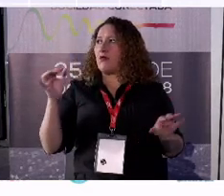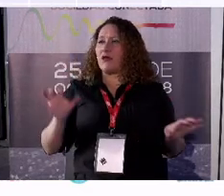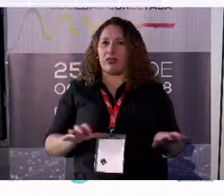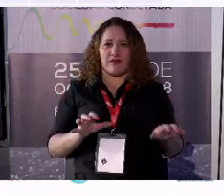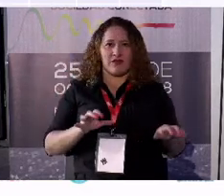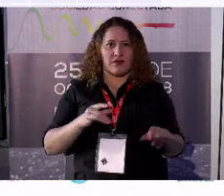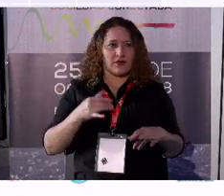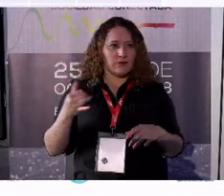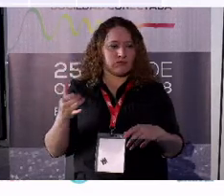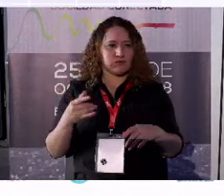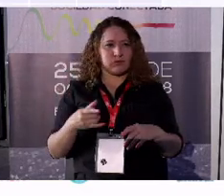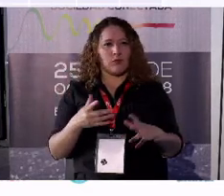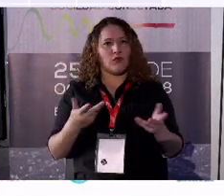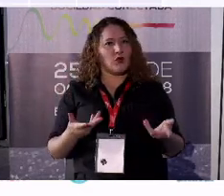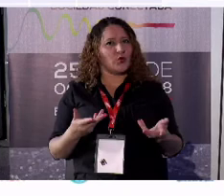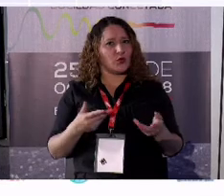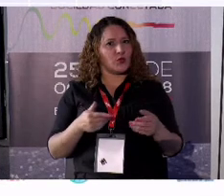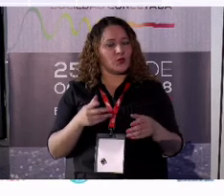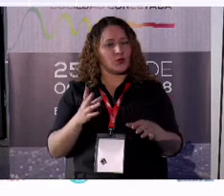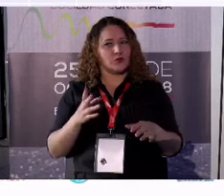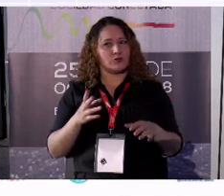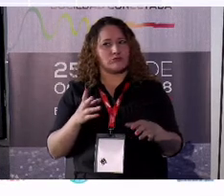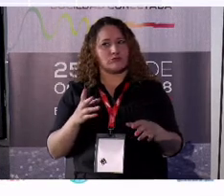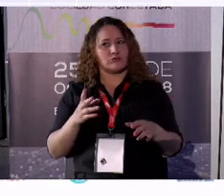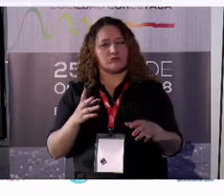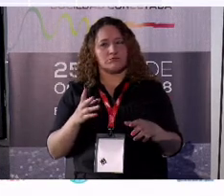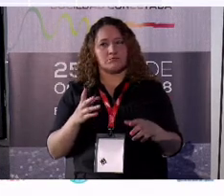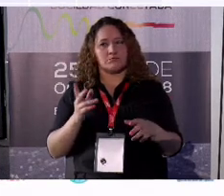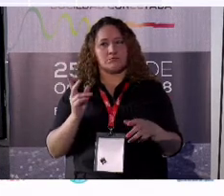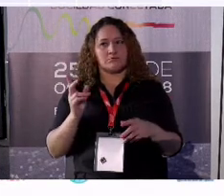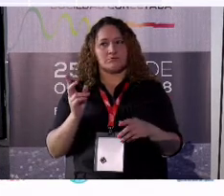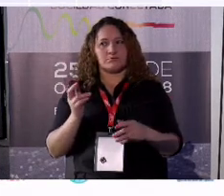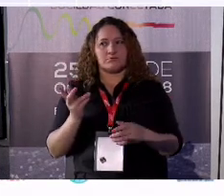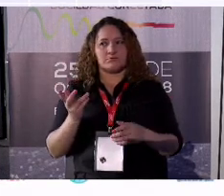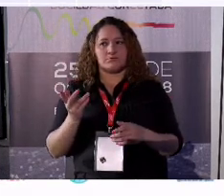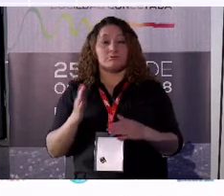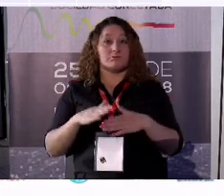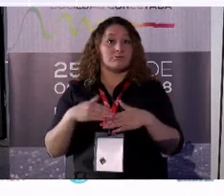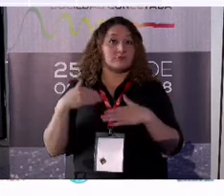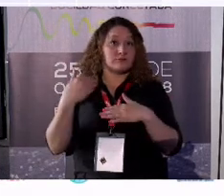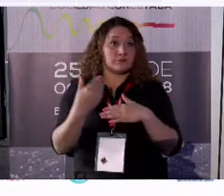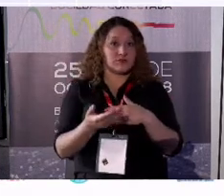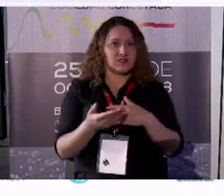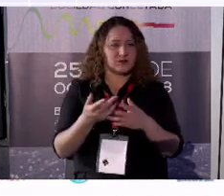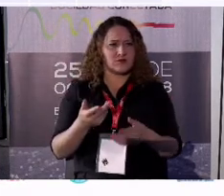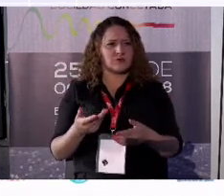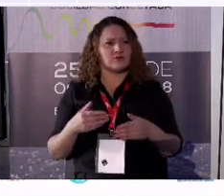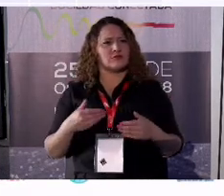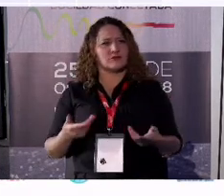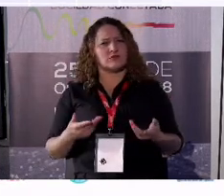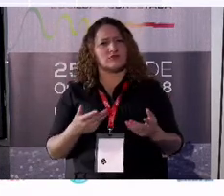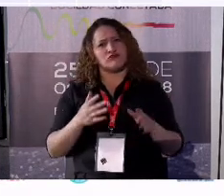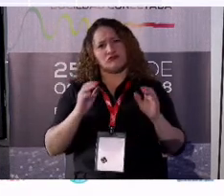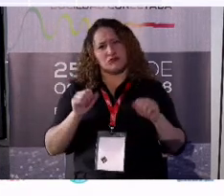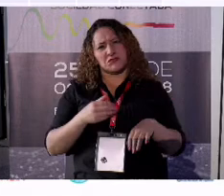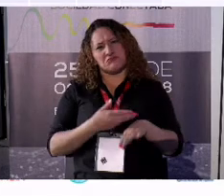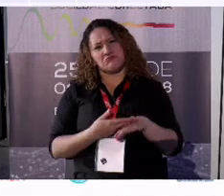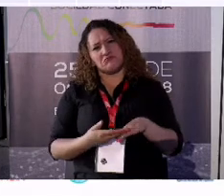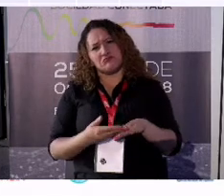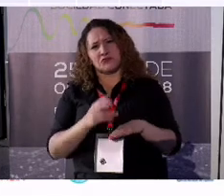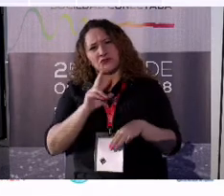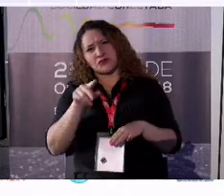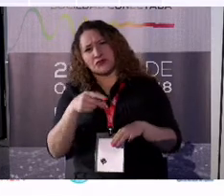actividad en la que ha incurrido. Luego, la siguiente ronda, que puede ser unas 2 horas más tarde o algo